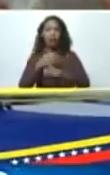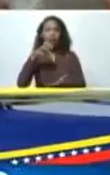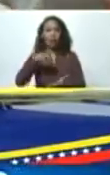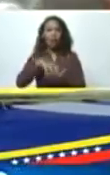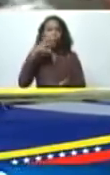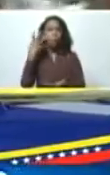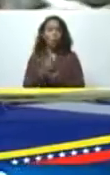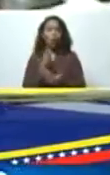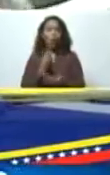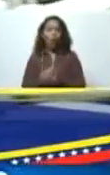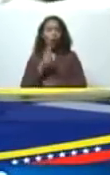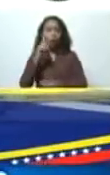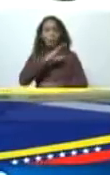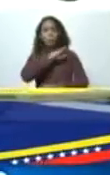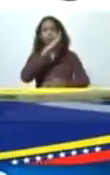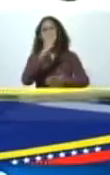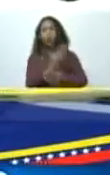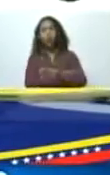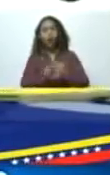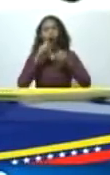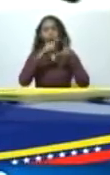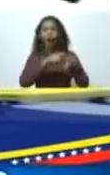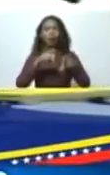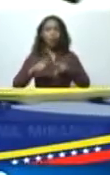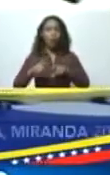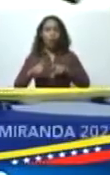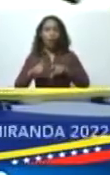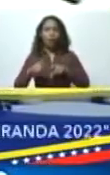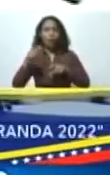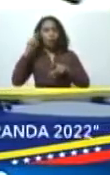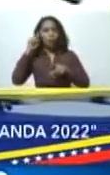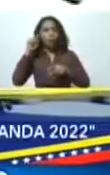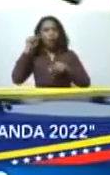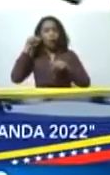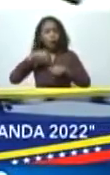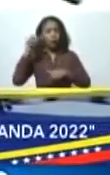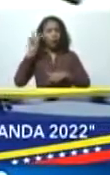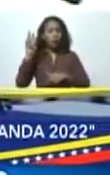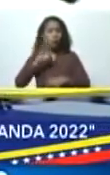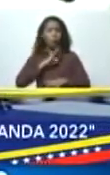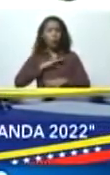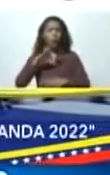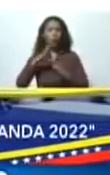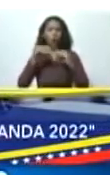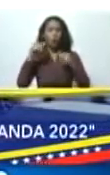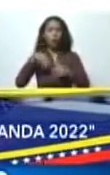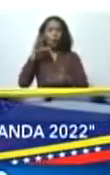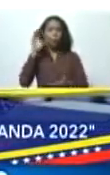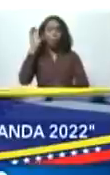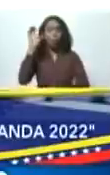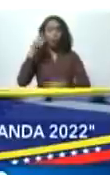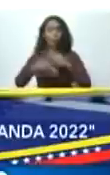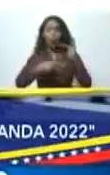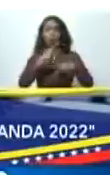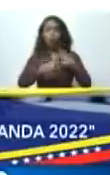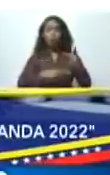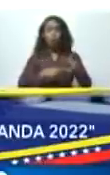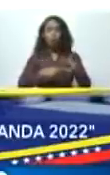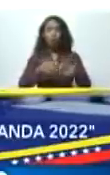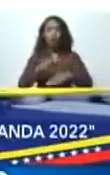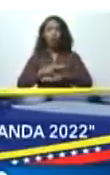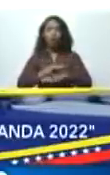Monagas una potencia agrícola en el oriente de Venezuela y en todo el país. Producir